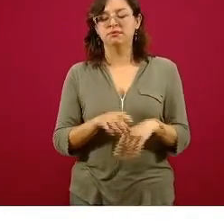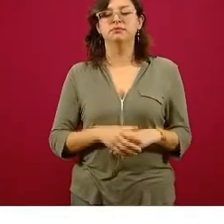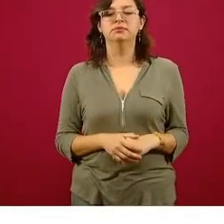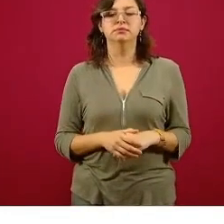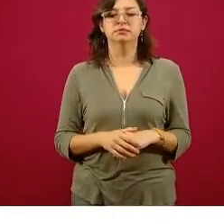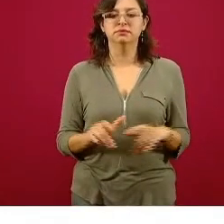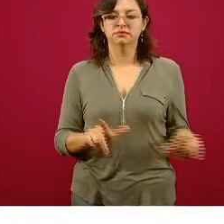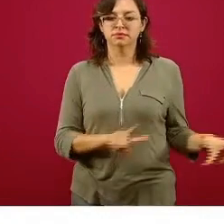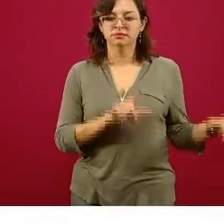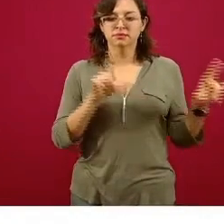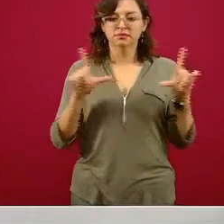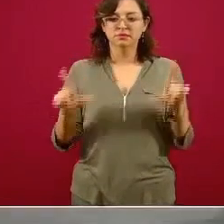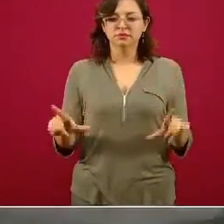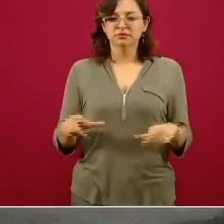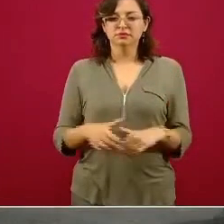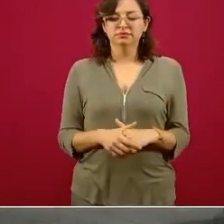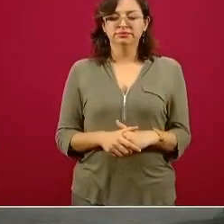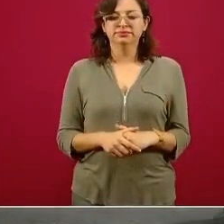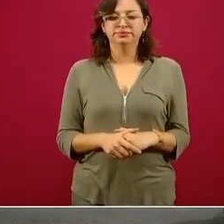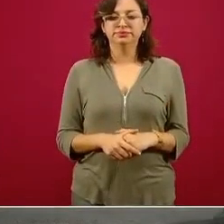favor.